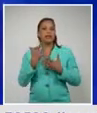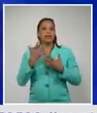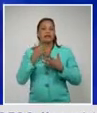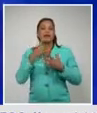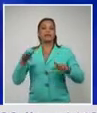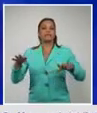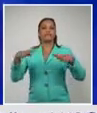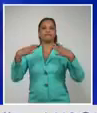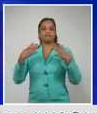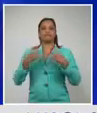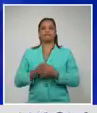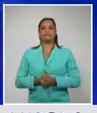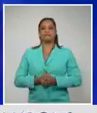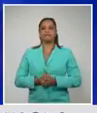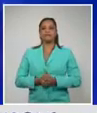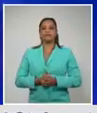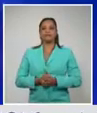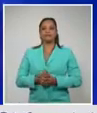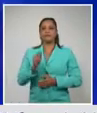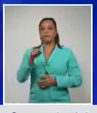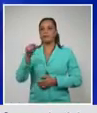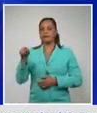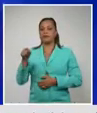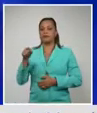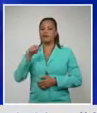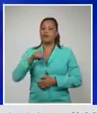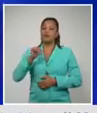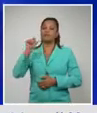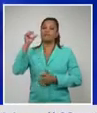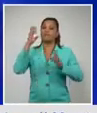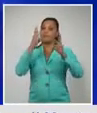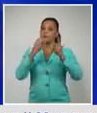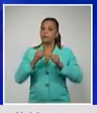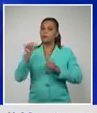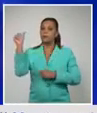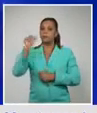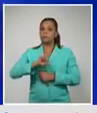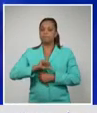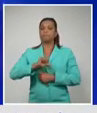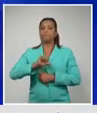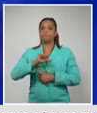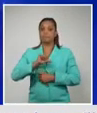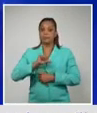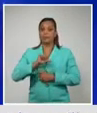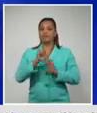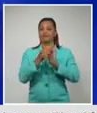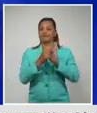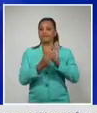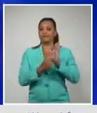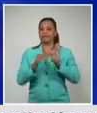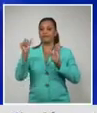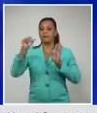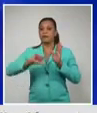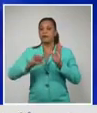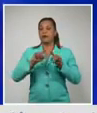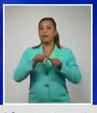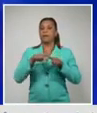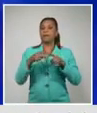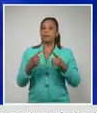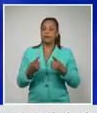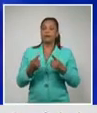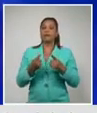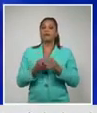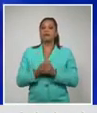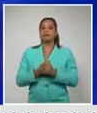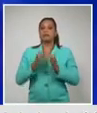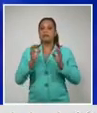información. Hoy con malos resultados, con malos indicadores, pero a pesar de eso con la certeza de que